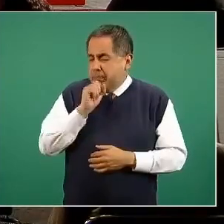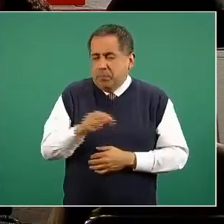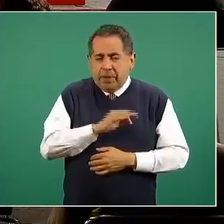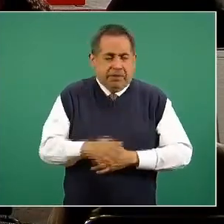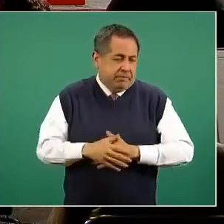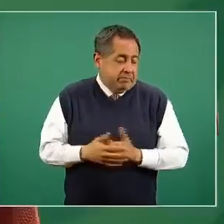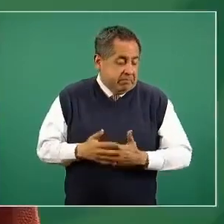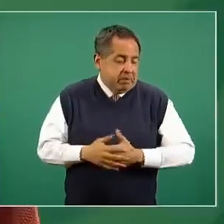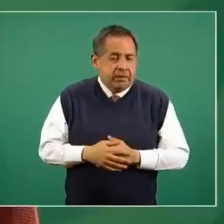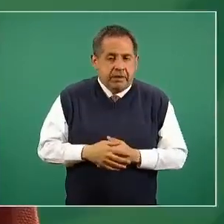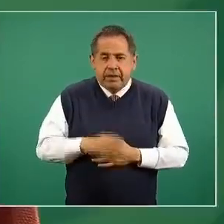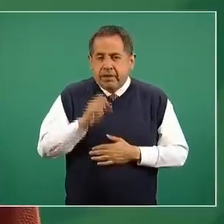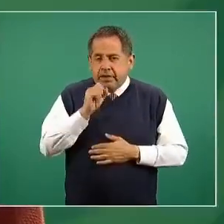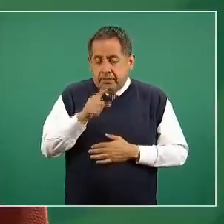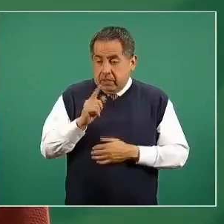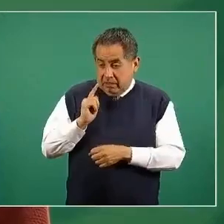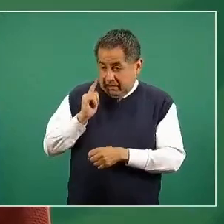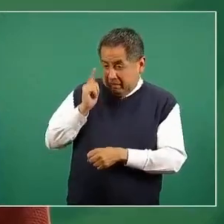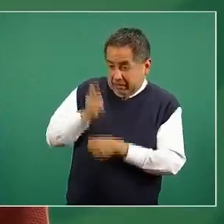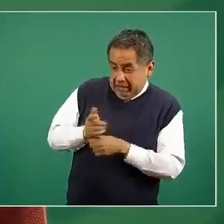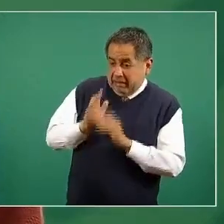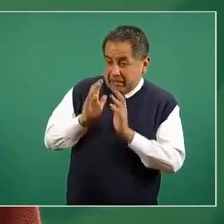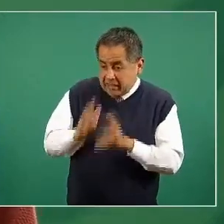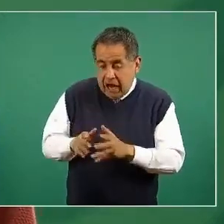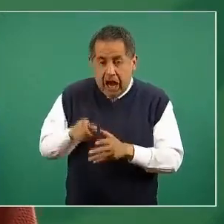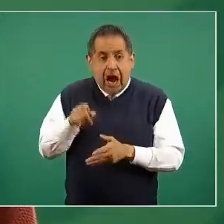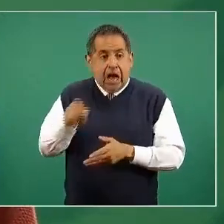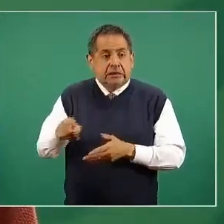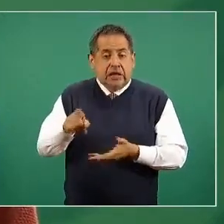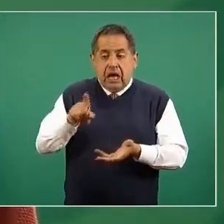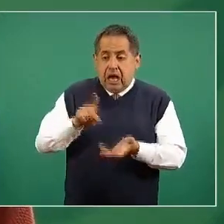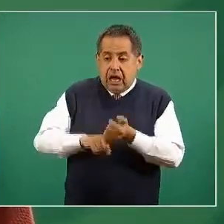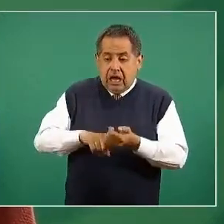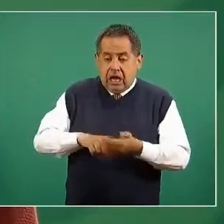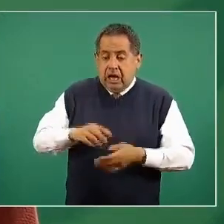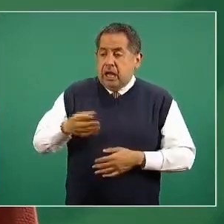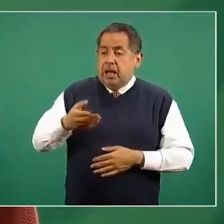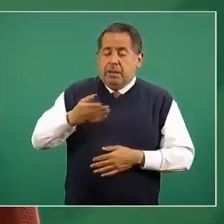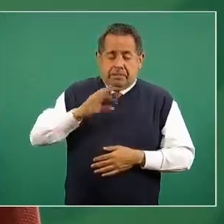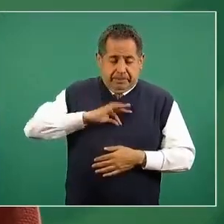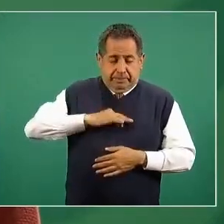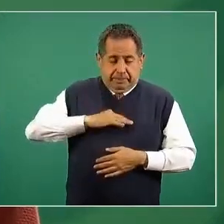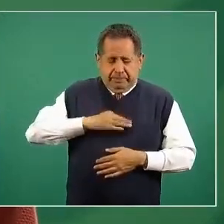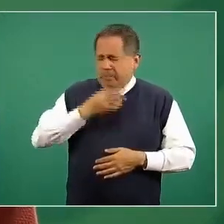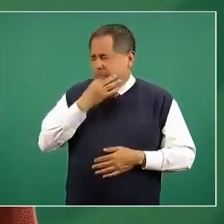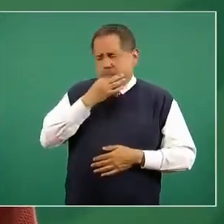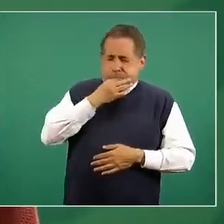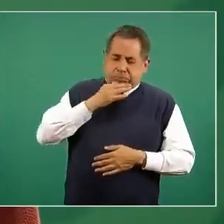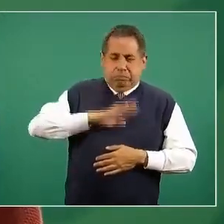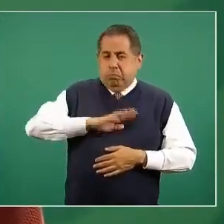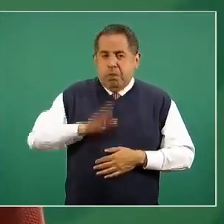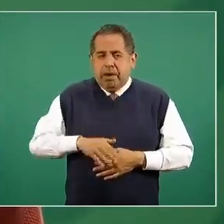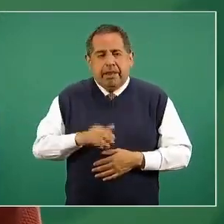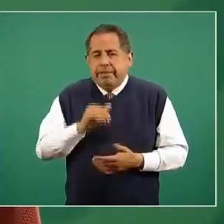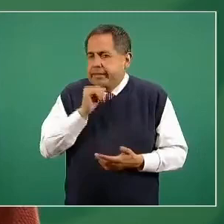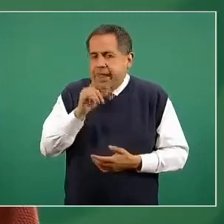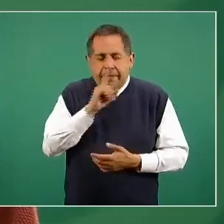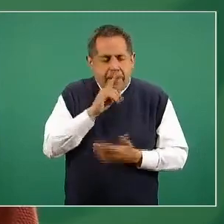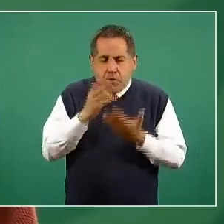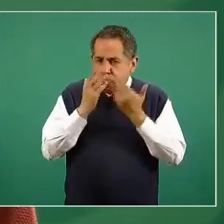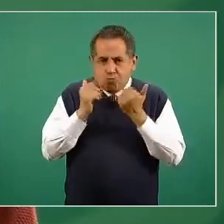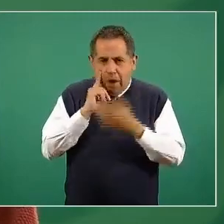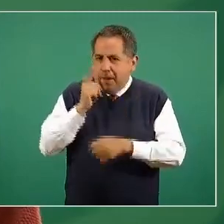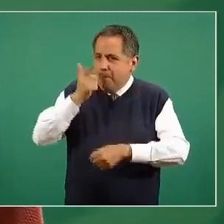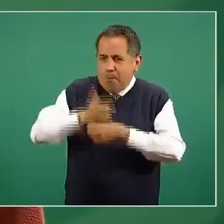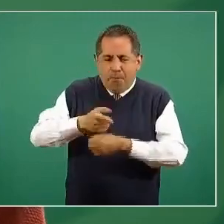Tampoco hay evidencia de que aumente la infectividad, es decir, la capacidad de causar infección. Tampoco